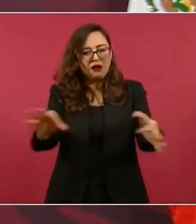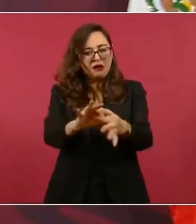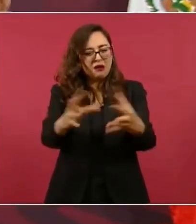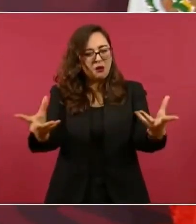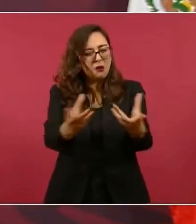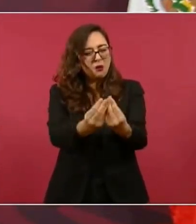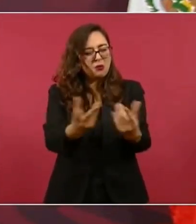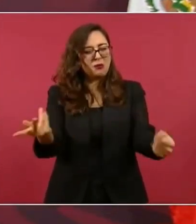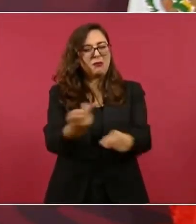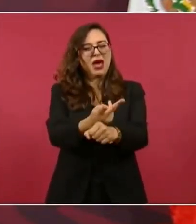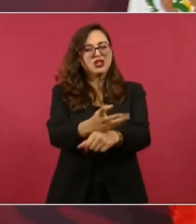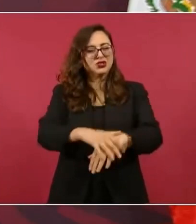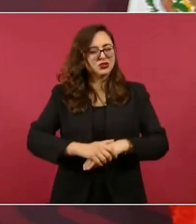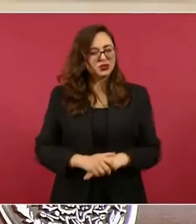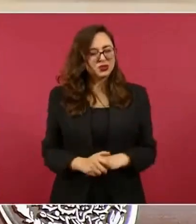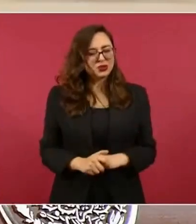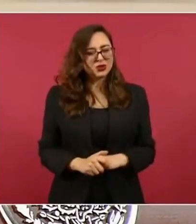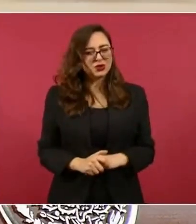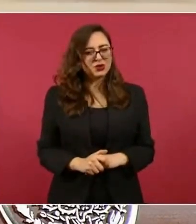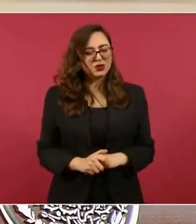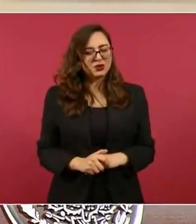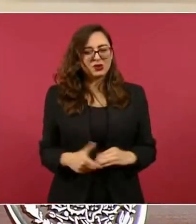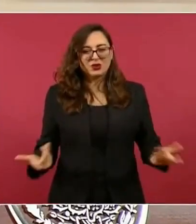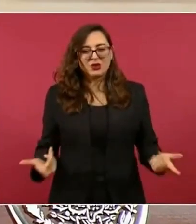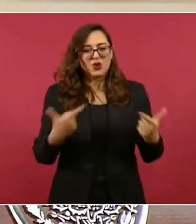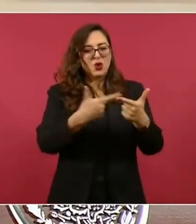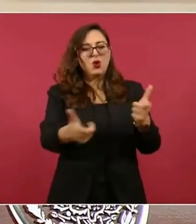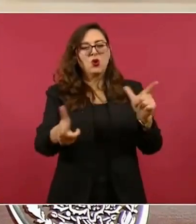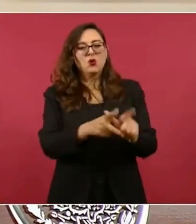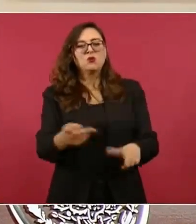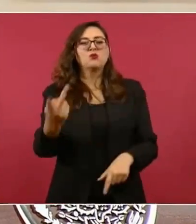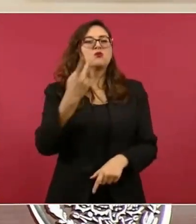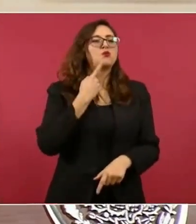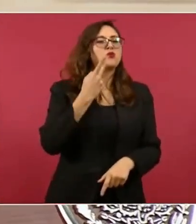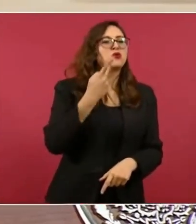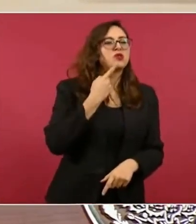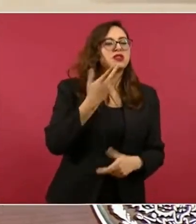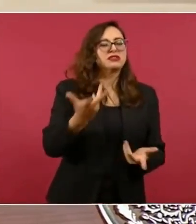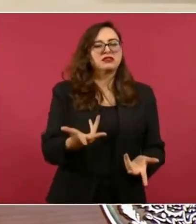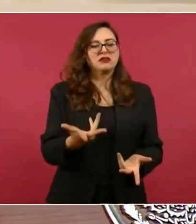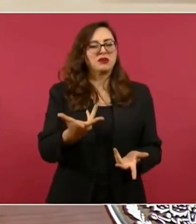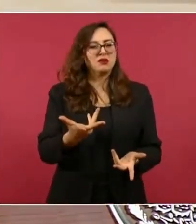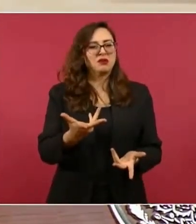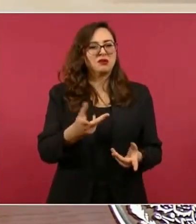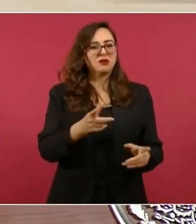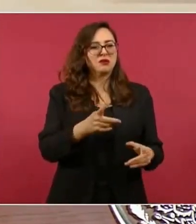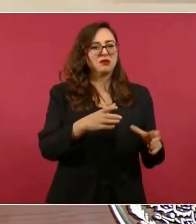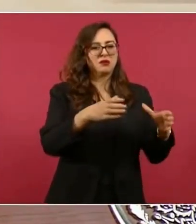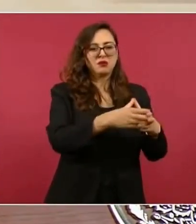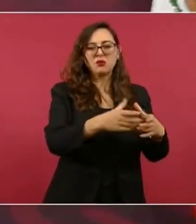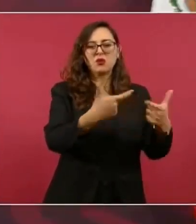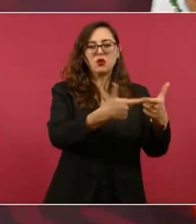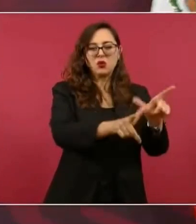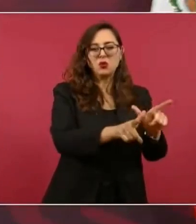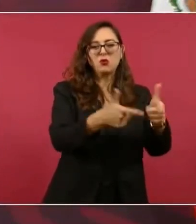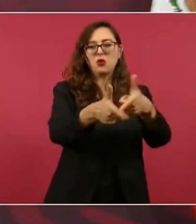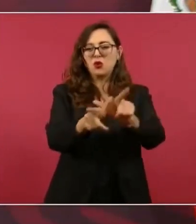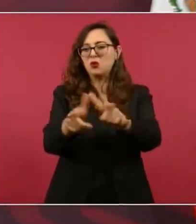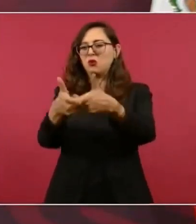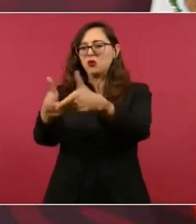¿Qué no? Los partidos son entidades de interés público. ¿Qué no tienen